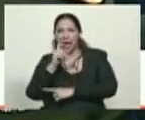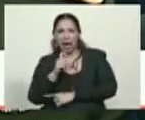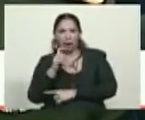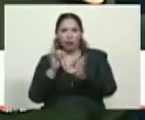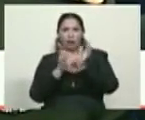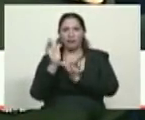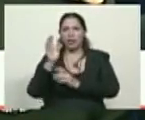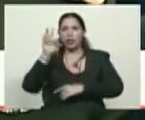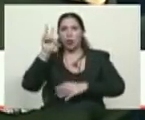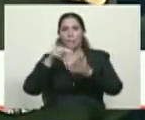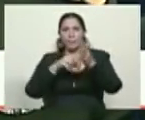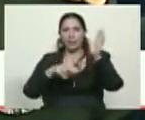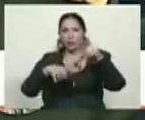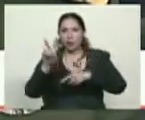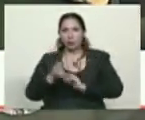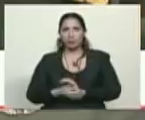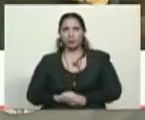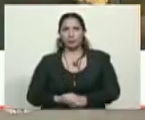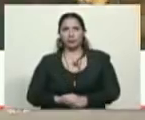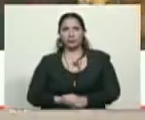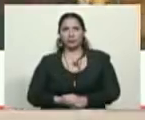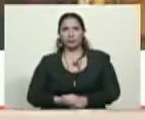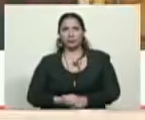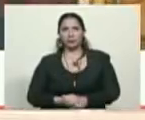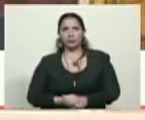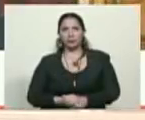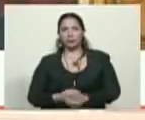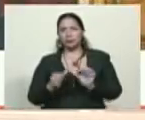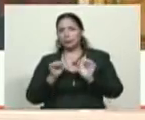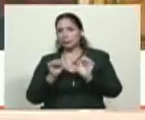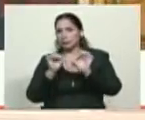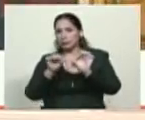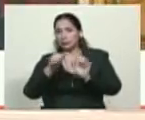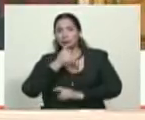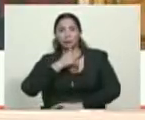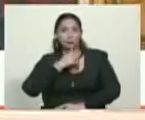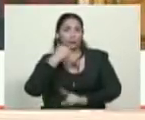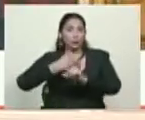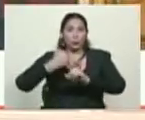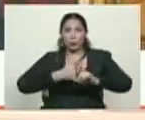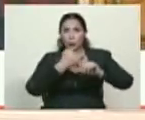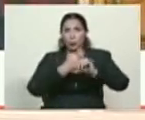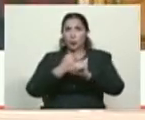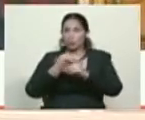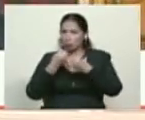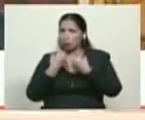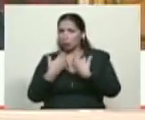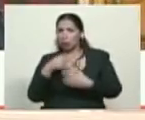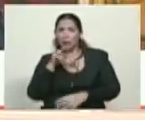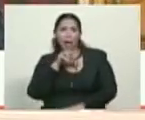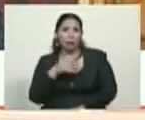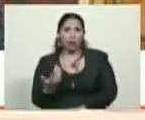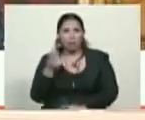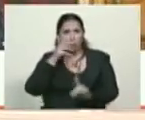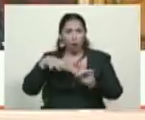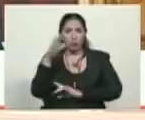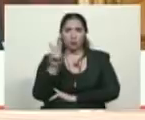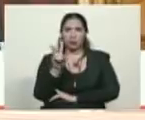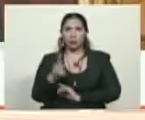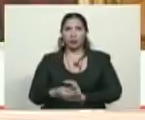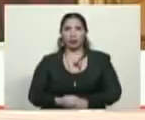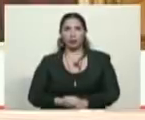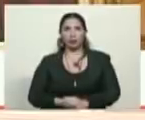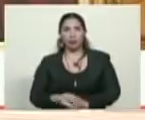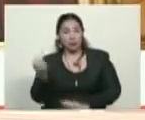2002, 17 años de perseverancia, de lucha, habla muy bien de nosotros, habla muy bien del pueblo de Venezuela. Y